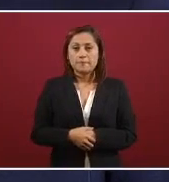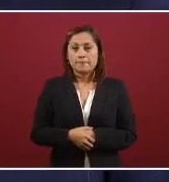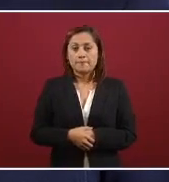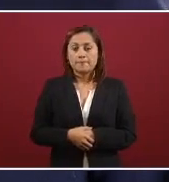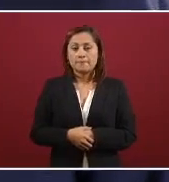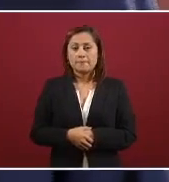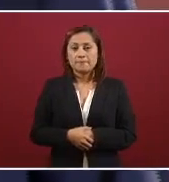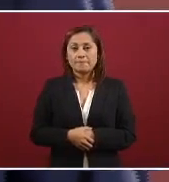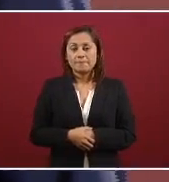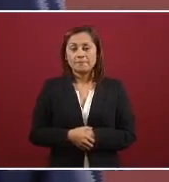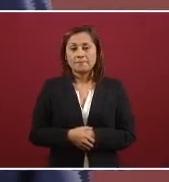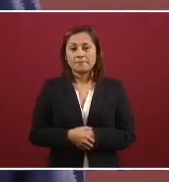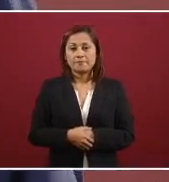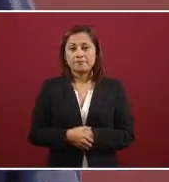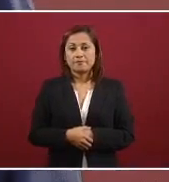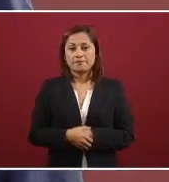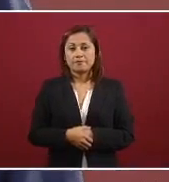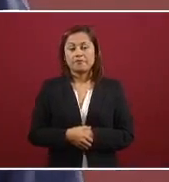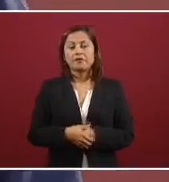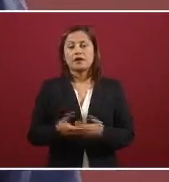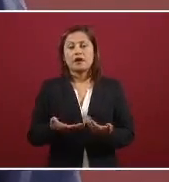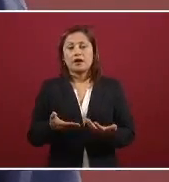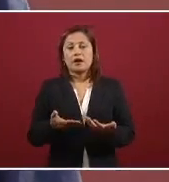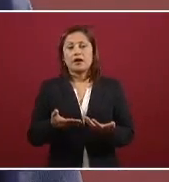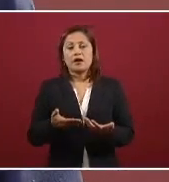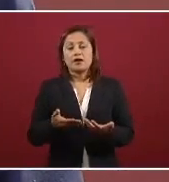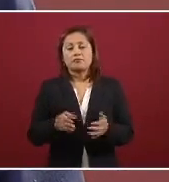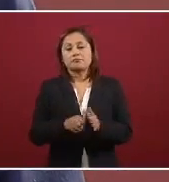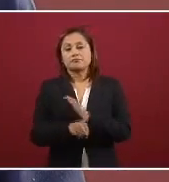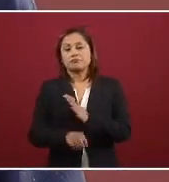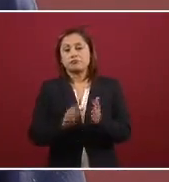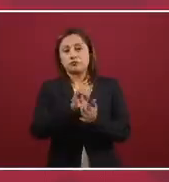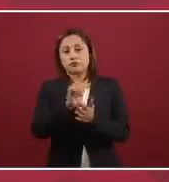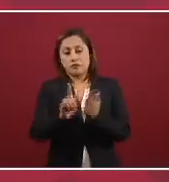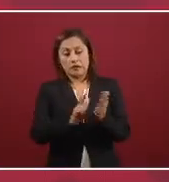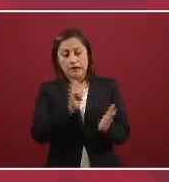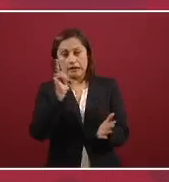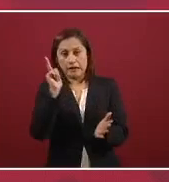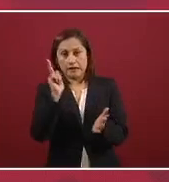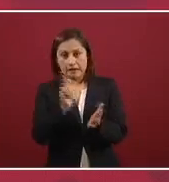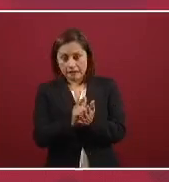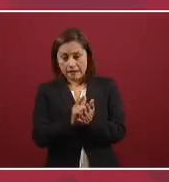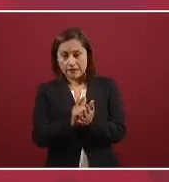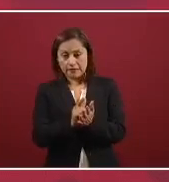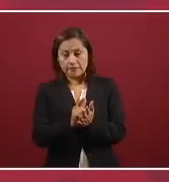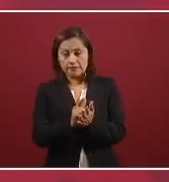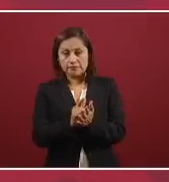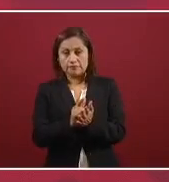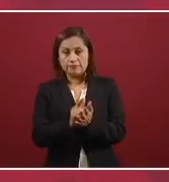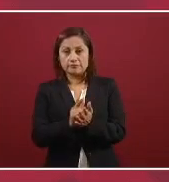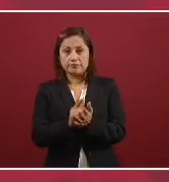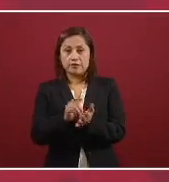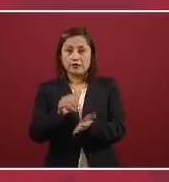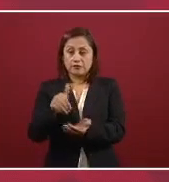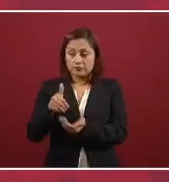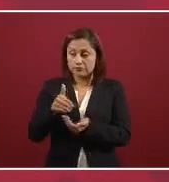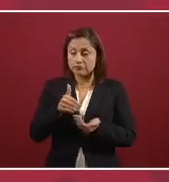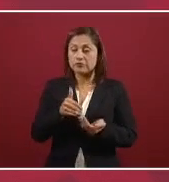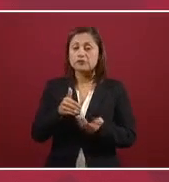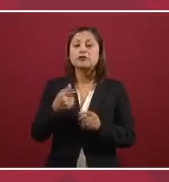En lo que corresponde a la ley de ingreso, sí, interviene el